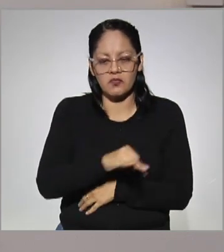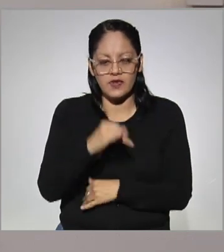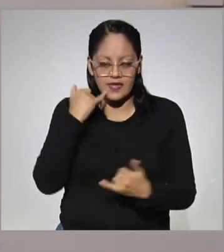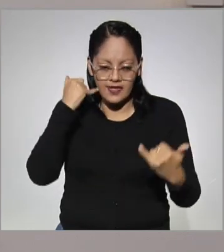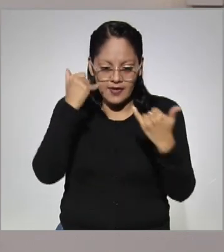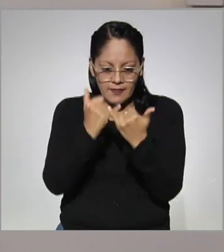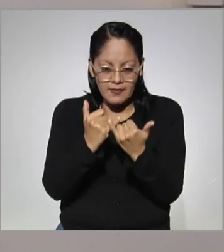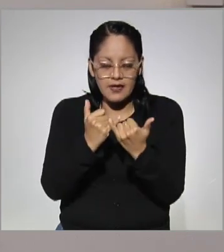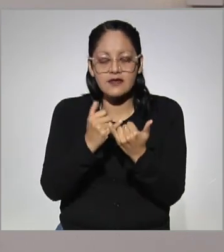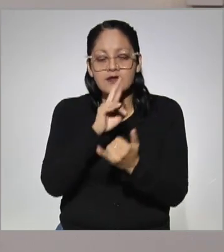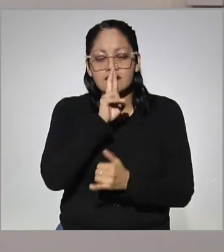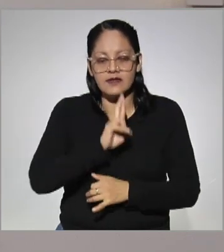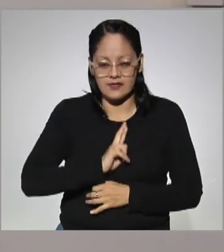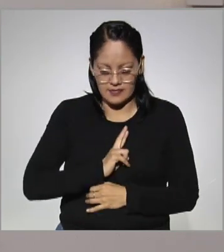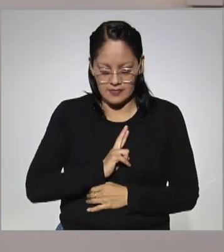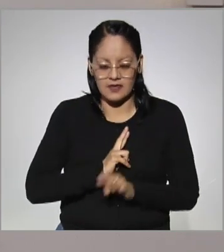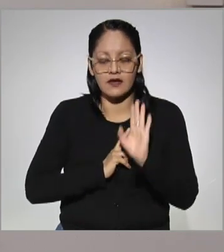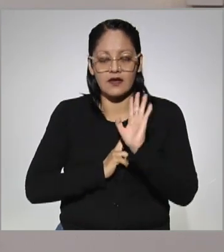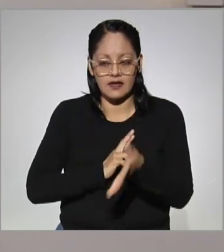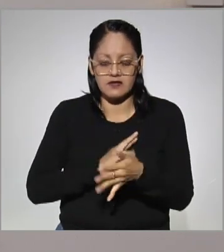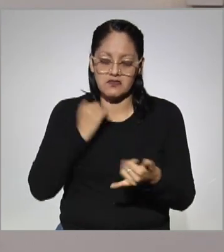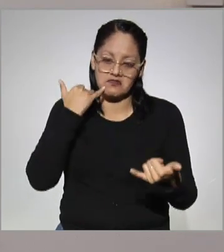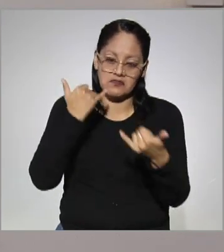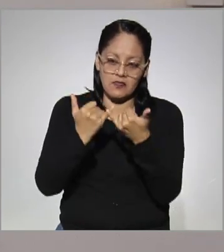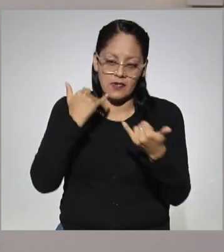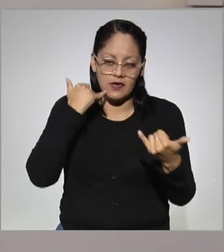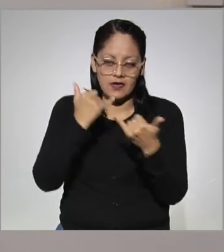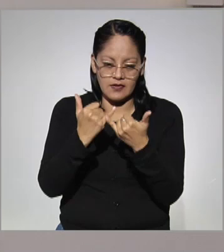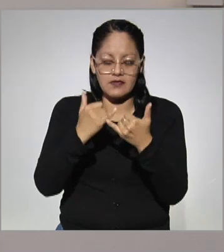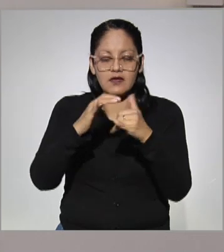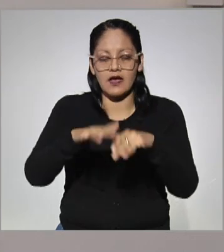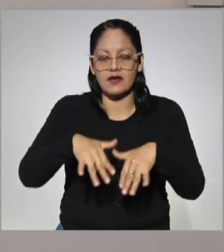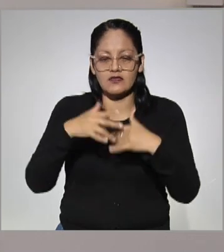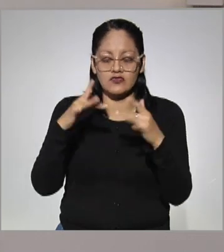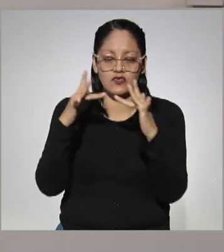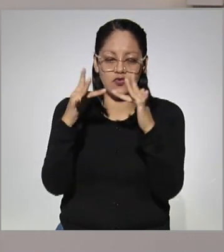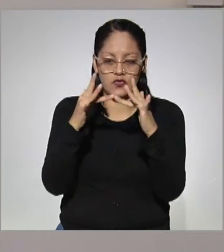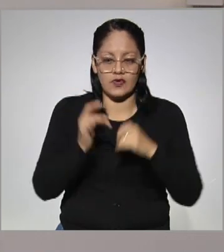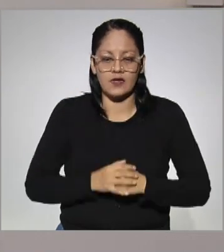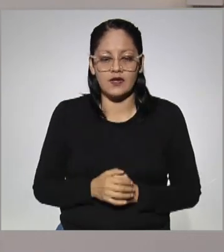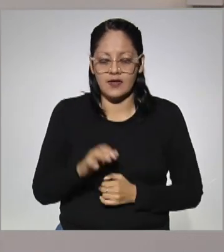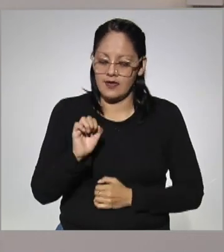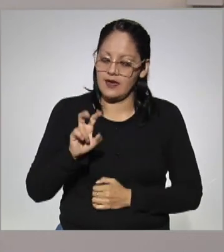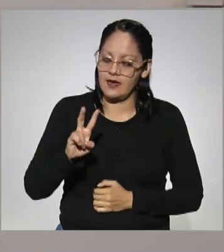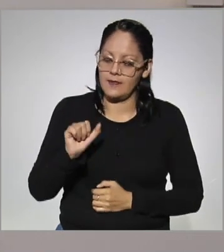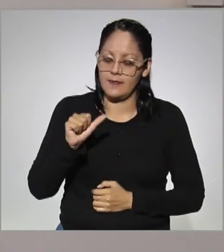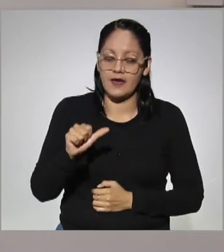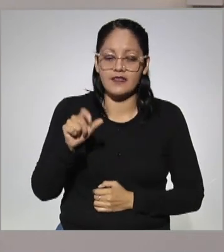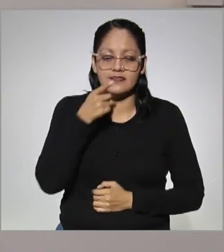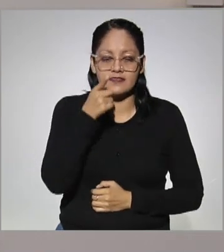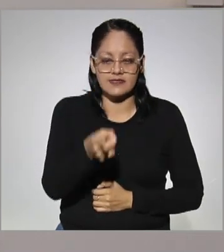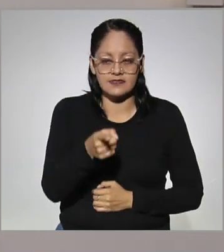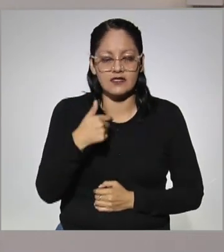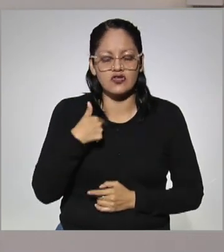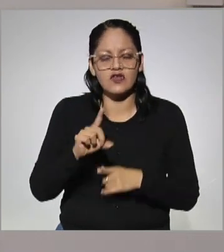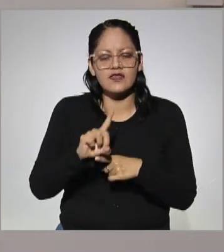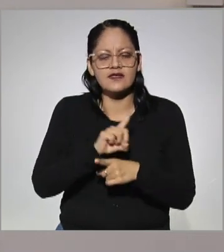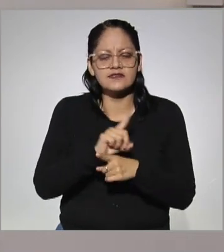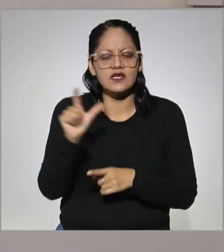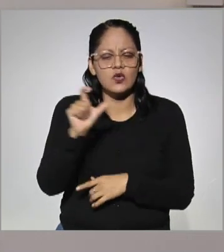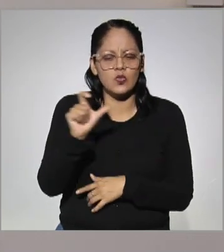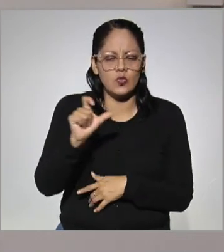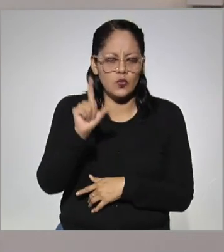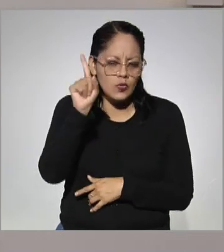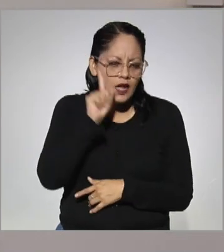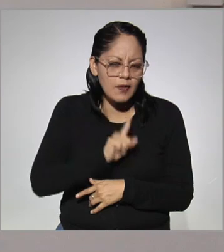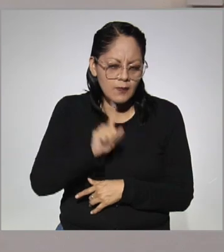llama, le responden y nos traen sus llamadas aquí a la audiencia con nuestros especialistas. Eva Guerrero quiere saber desde cuándo una mujer se